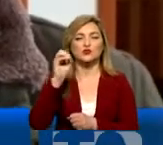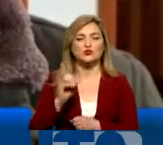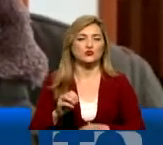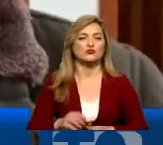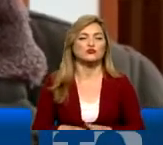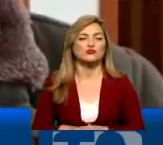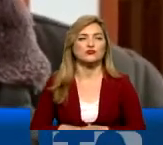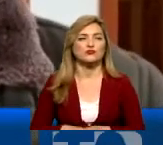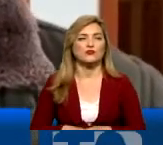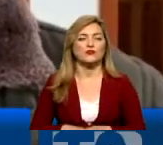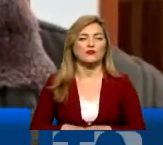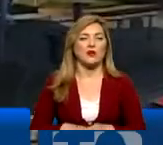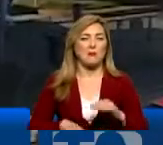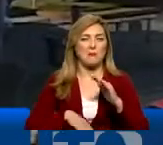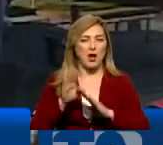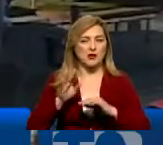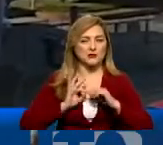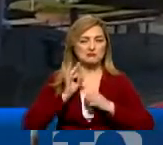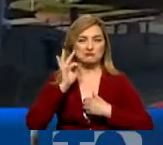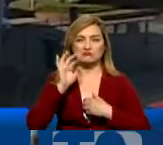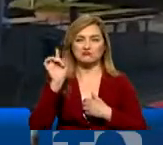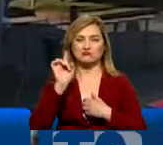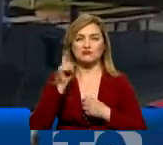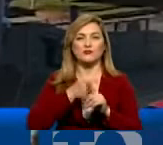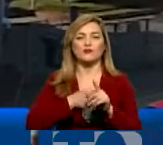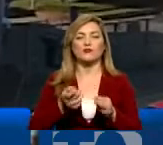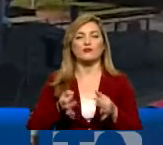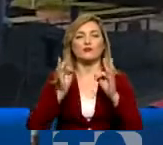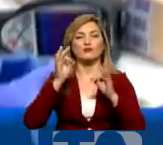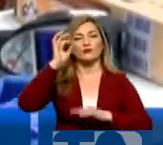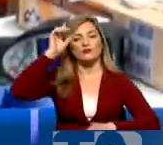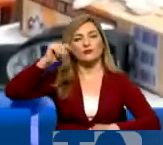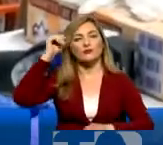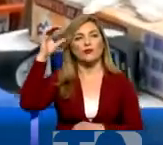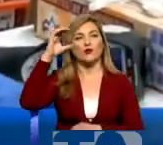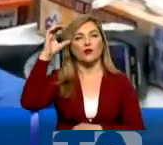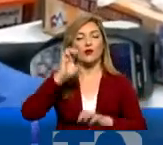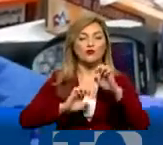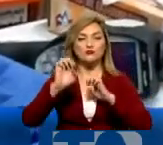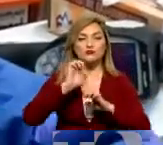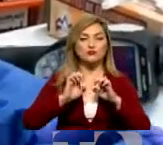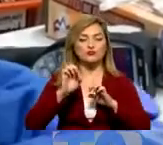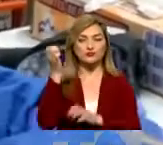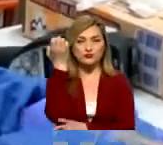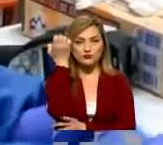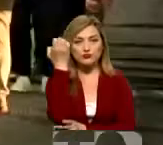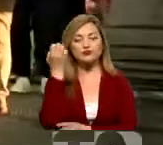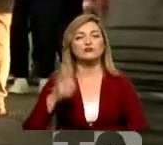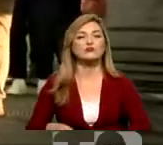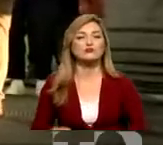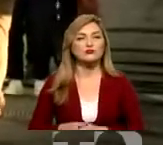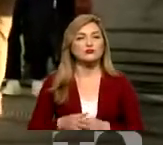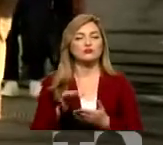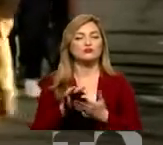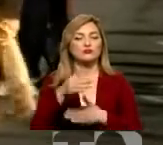queremos que durante el mes de febrero el gobierno colombiano evaluará el comportamiento de la emergencia sanitaria en